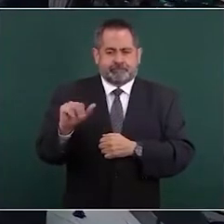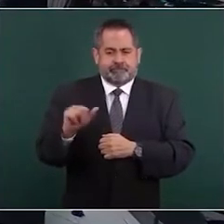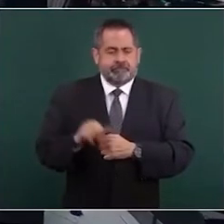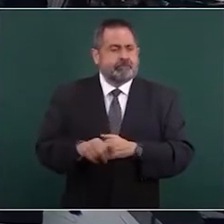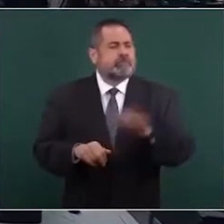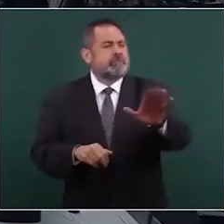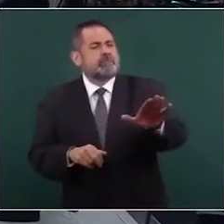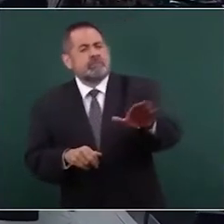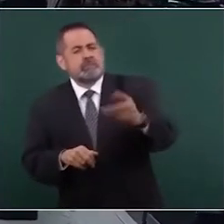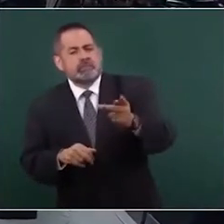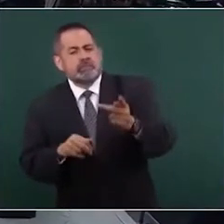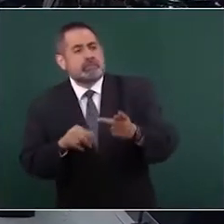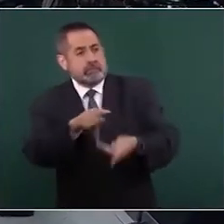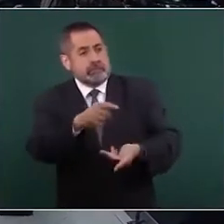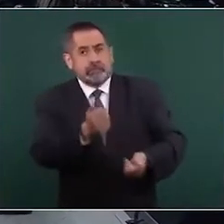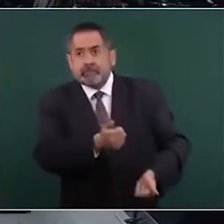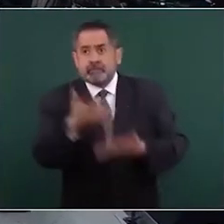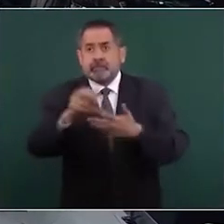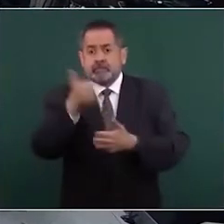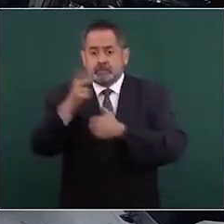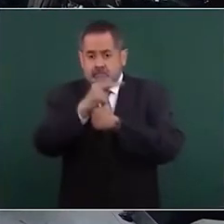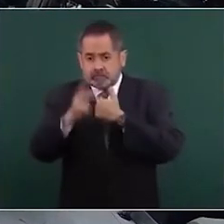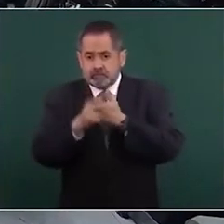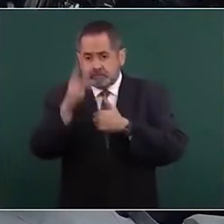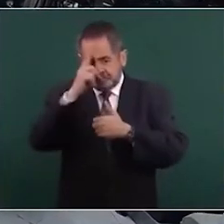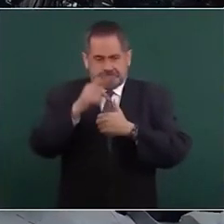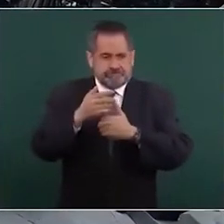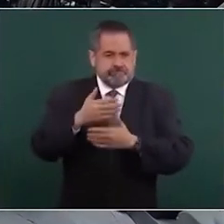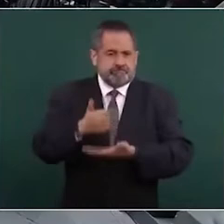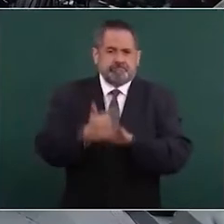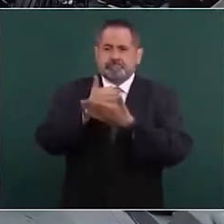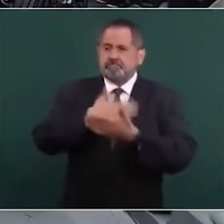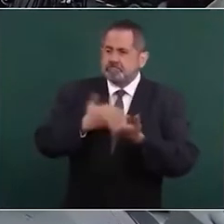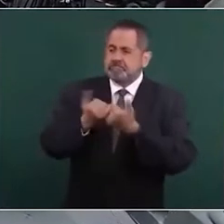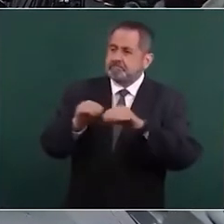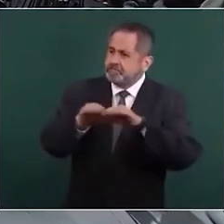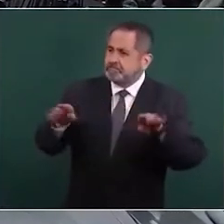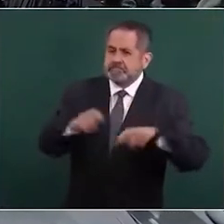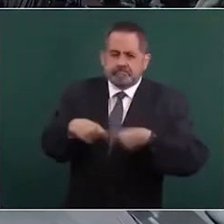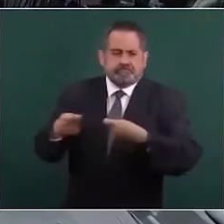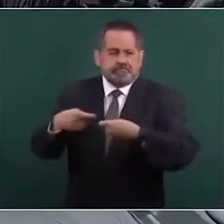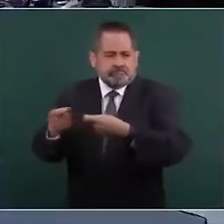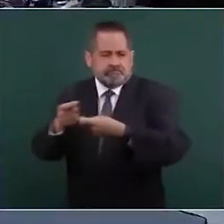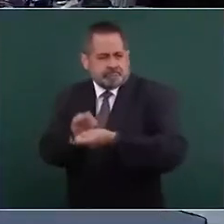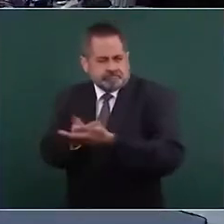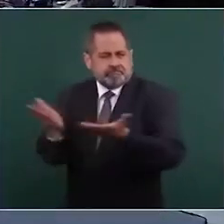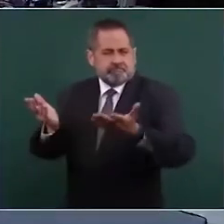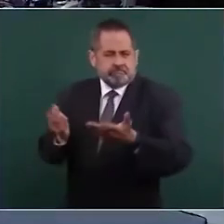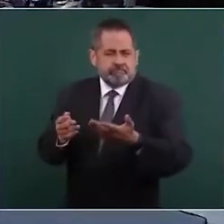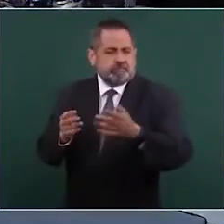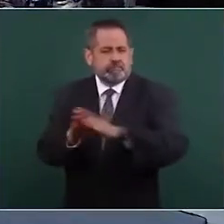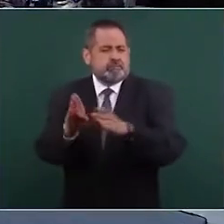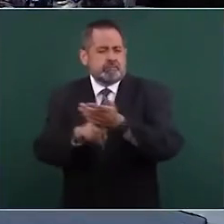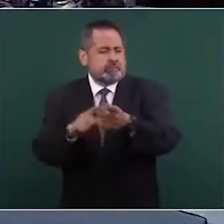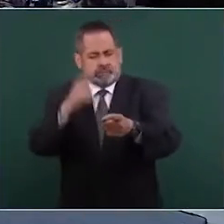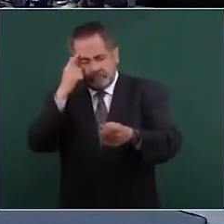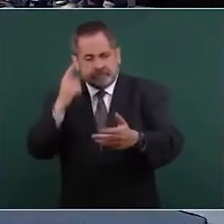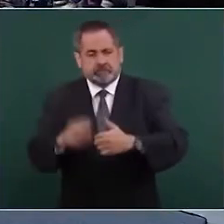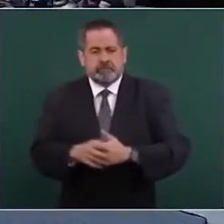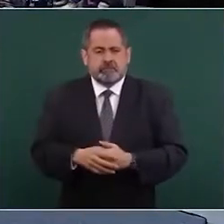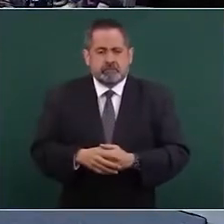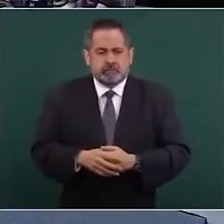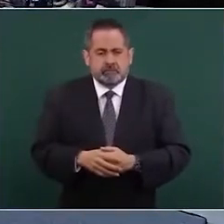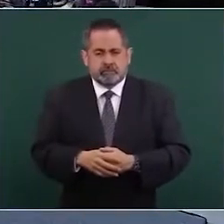presidente, para otros países? Hablando justamente de la redistribución, ¿cuál es el parámetro que tienen hasta el momento?